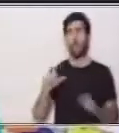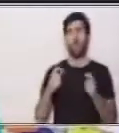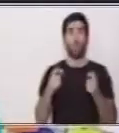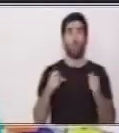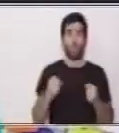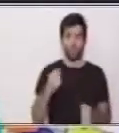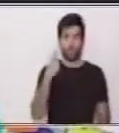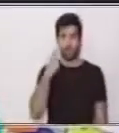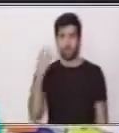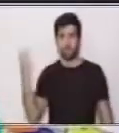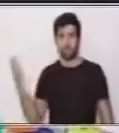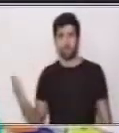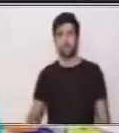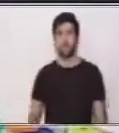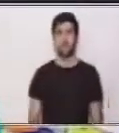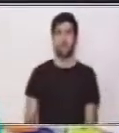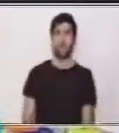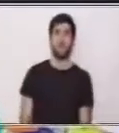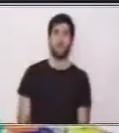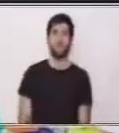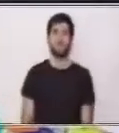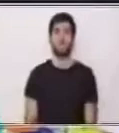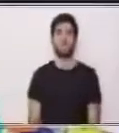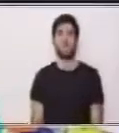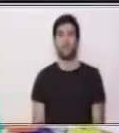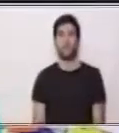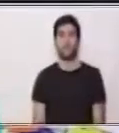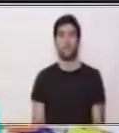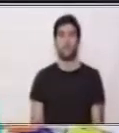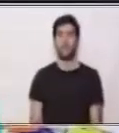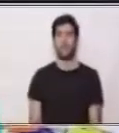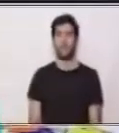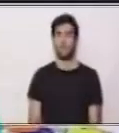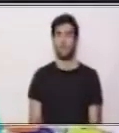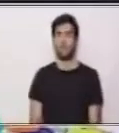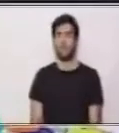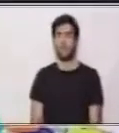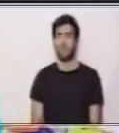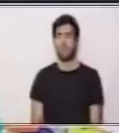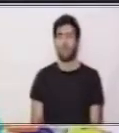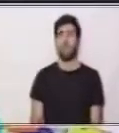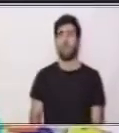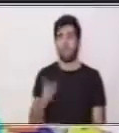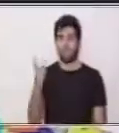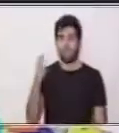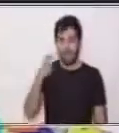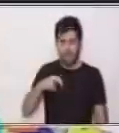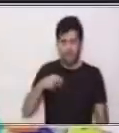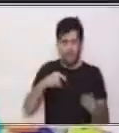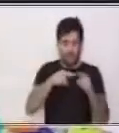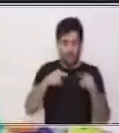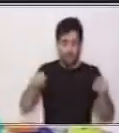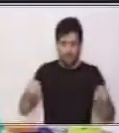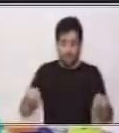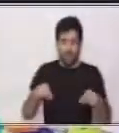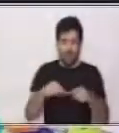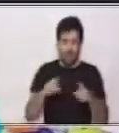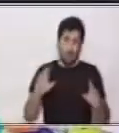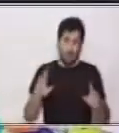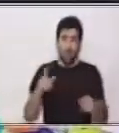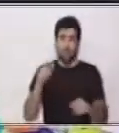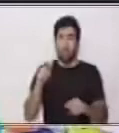4 lados? En este caso necesitamos, primero, nuestra base. Mejor si la base es un poco más